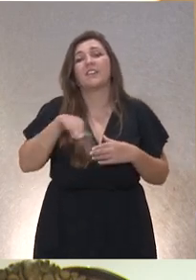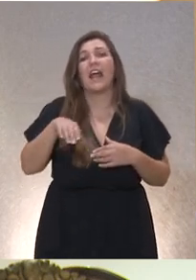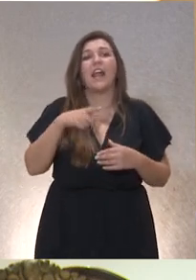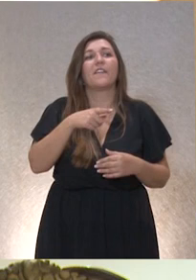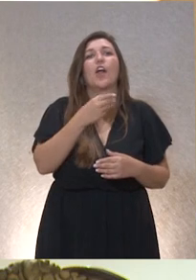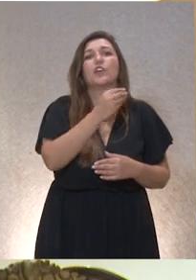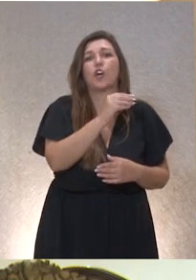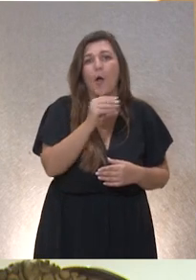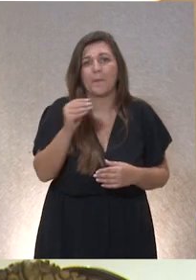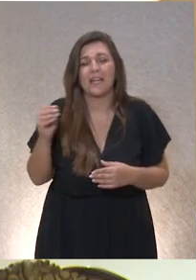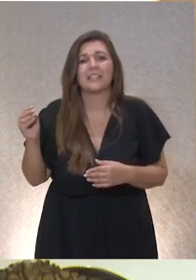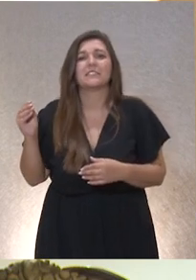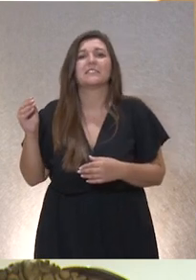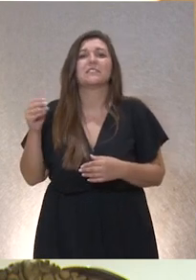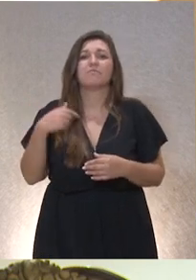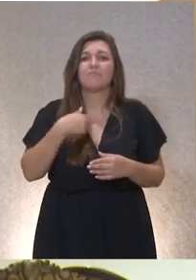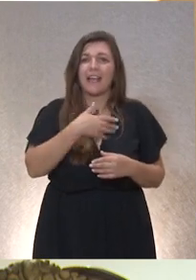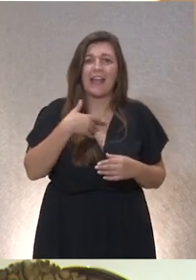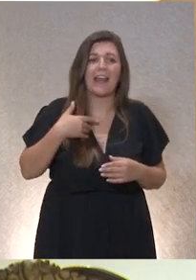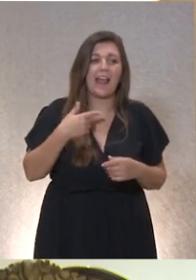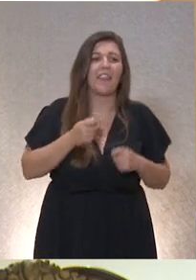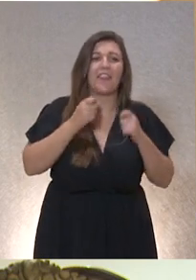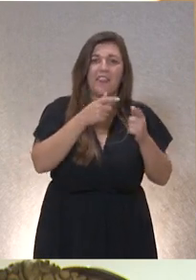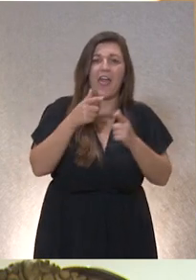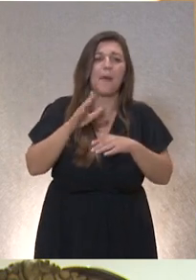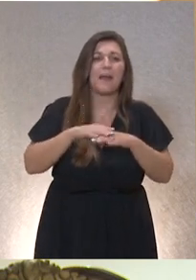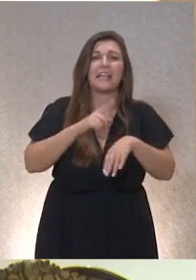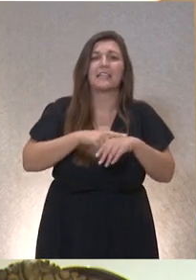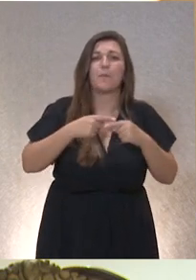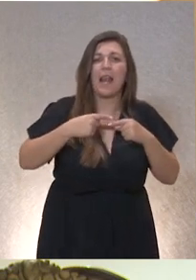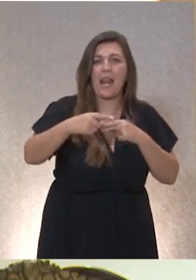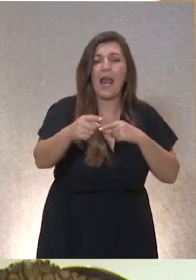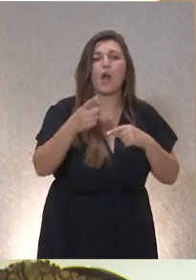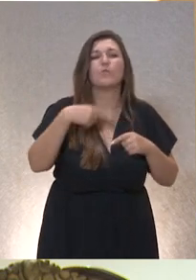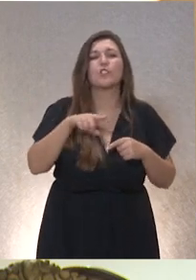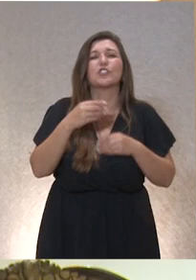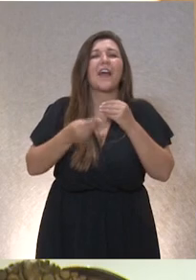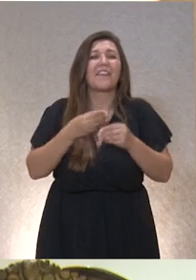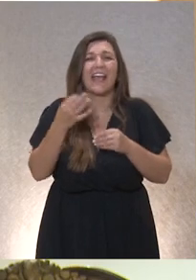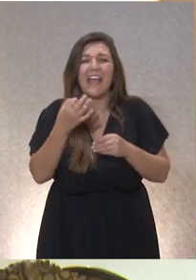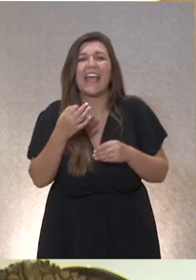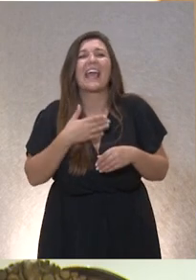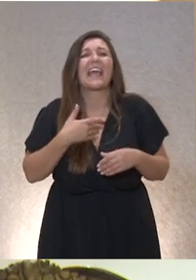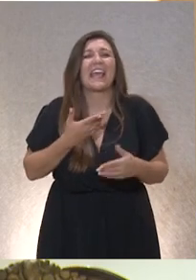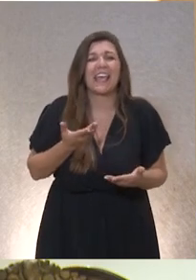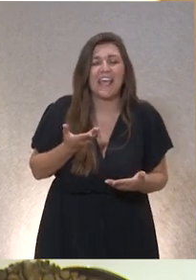jóvenes trabajar a los jóvenes que se invertir a largo que conozcan lo que hacéis lo que pretendéis lo que